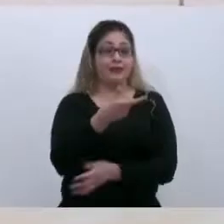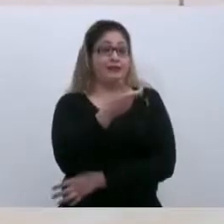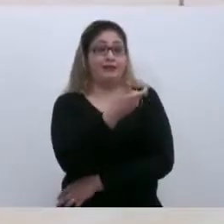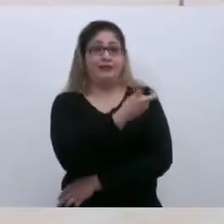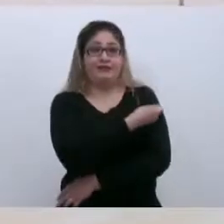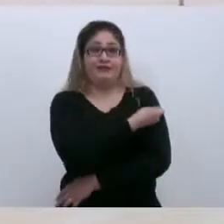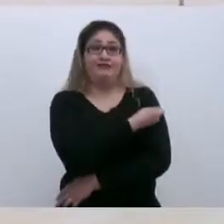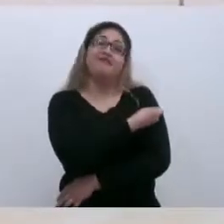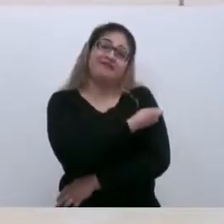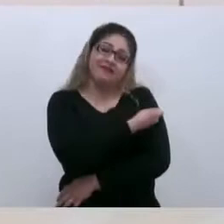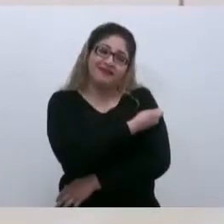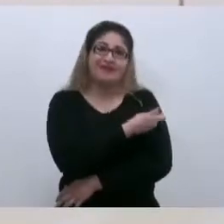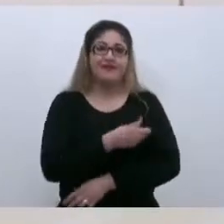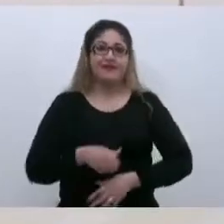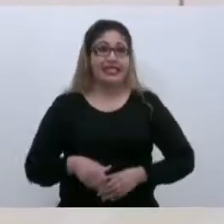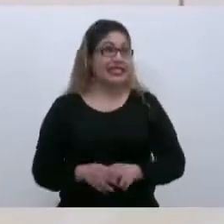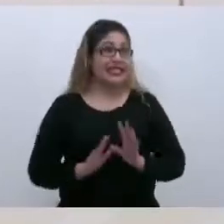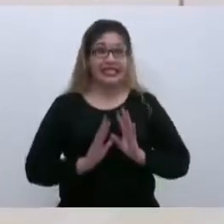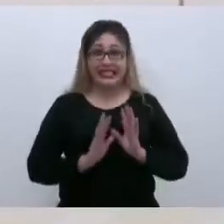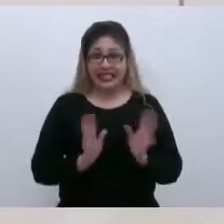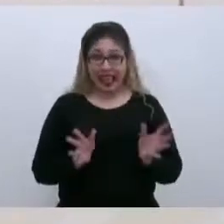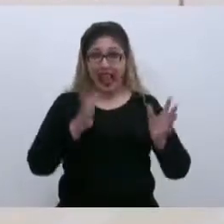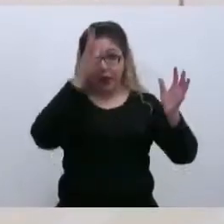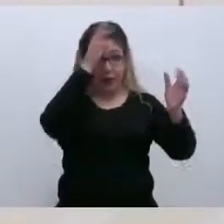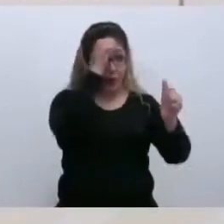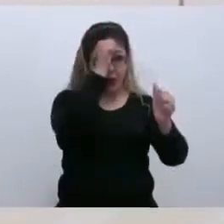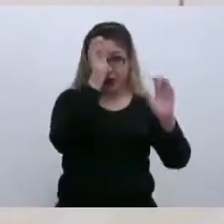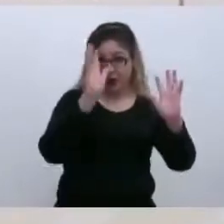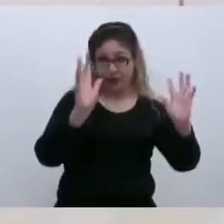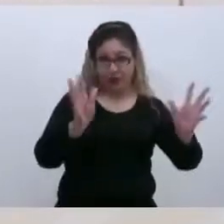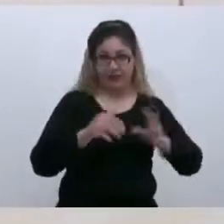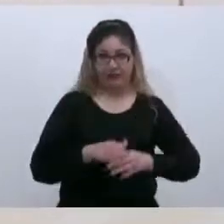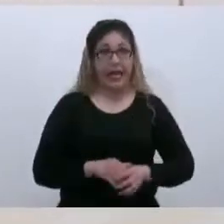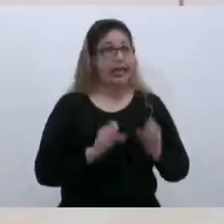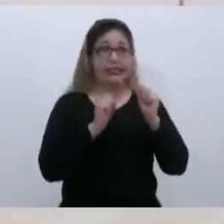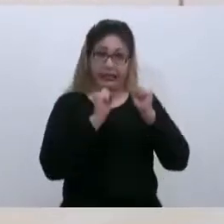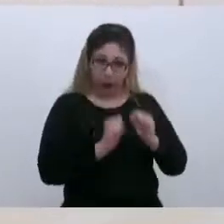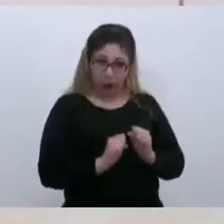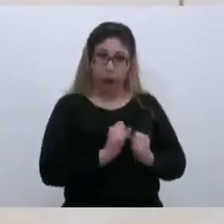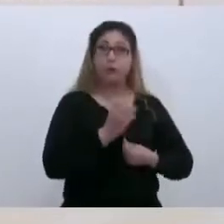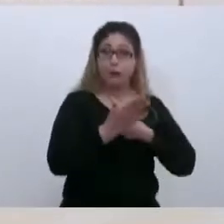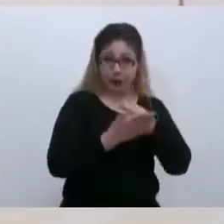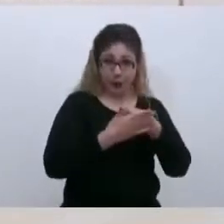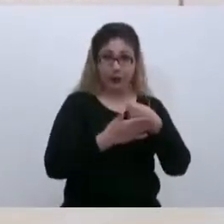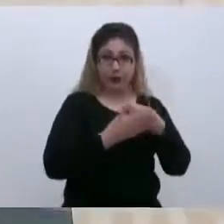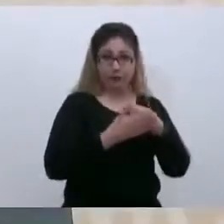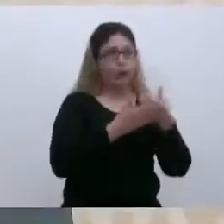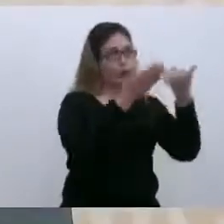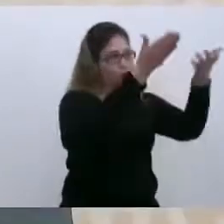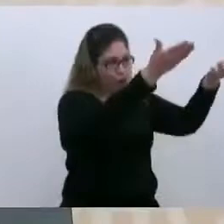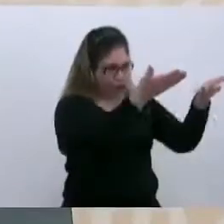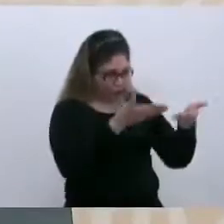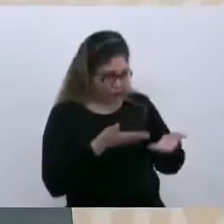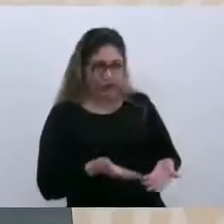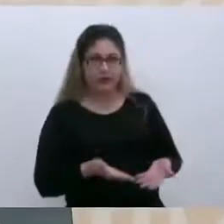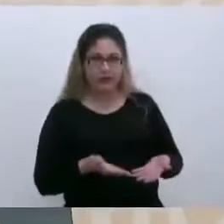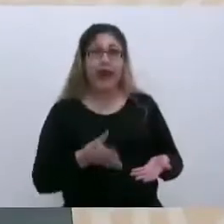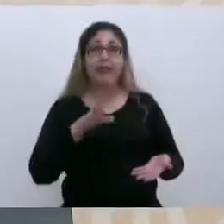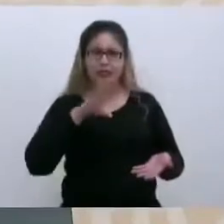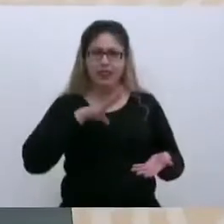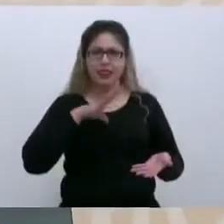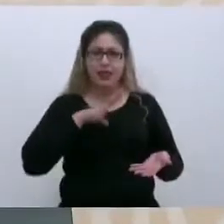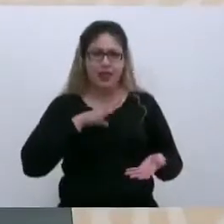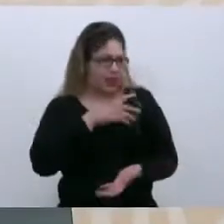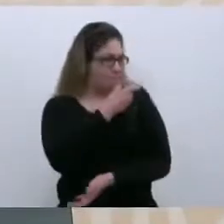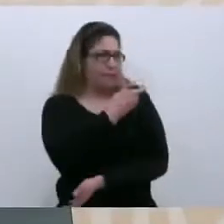ya se tiene asegurado que pronto, muy pronto, vamos a vacunar